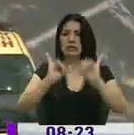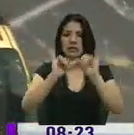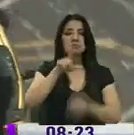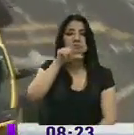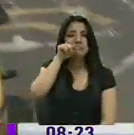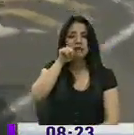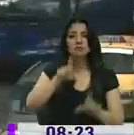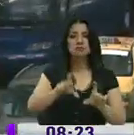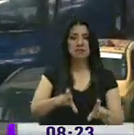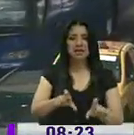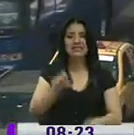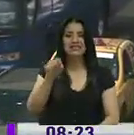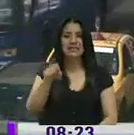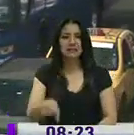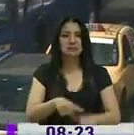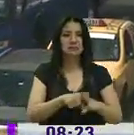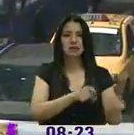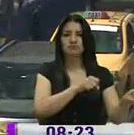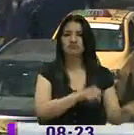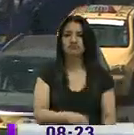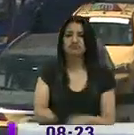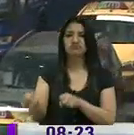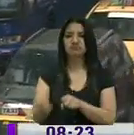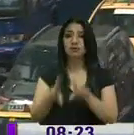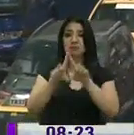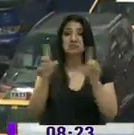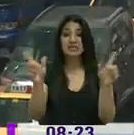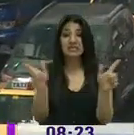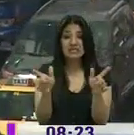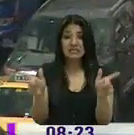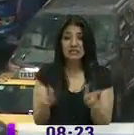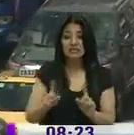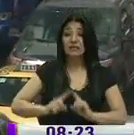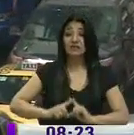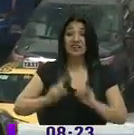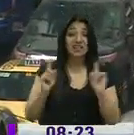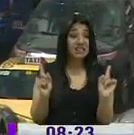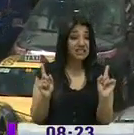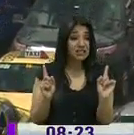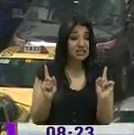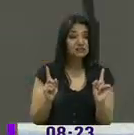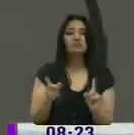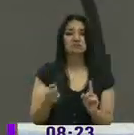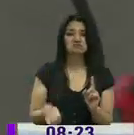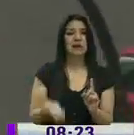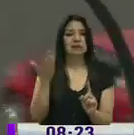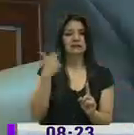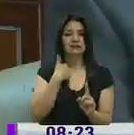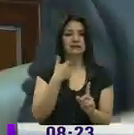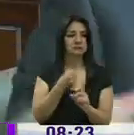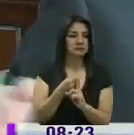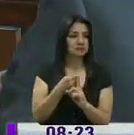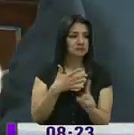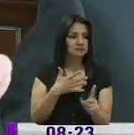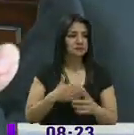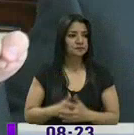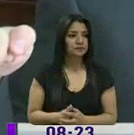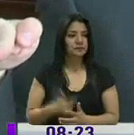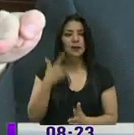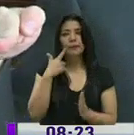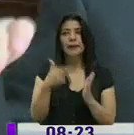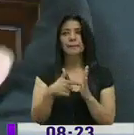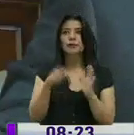la logística de las pequeñas y medianas de empresas a decir de alarcón son más afectadas y tú puedes tener un